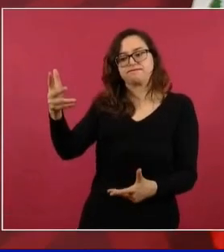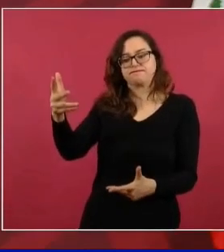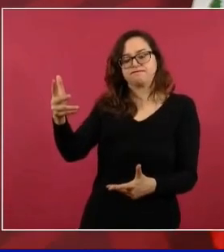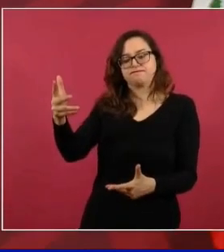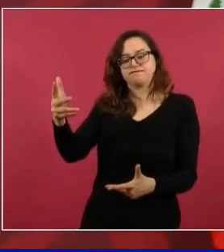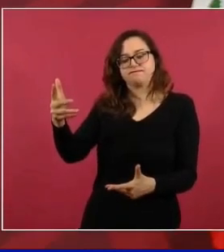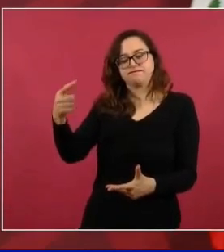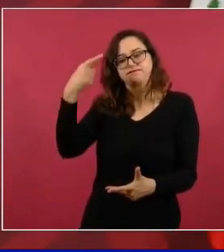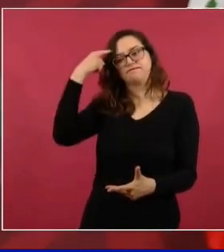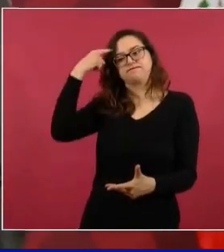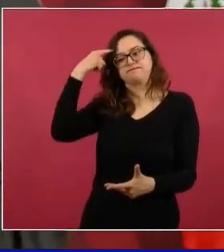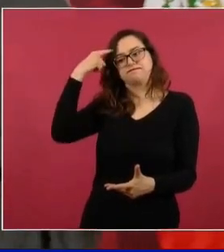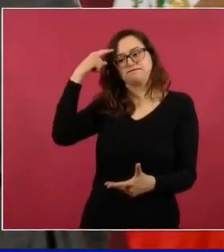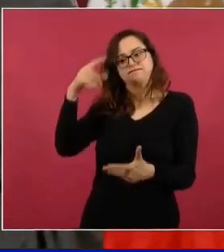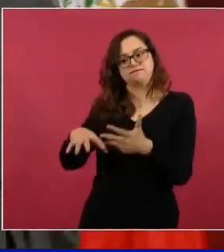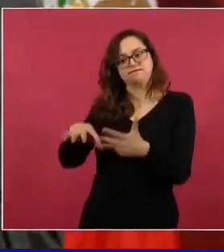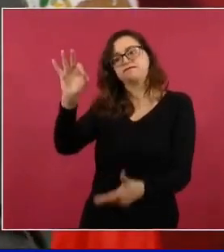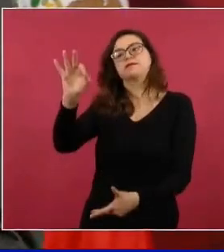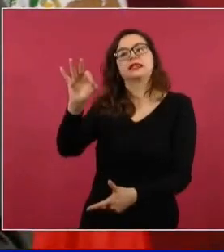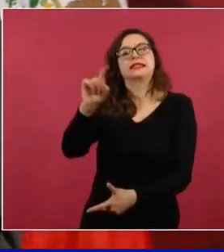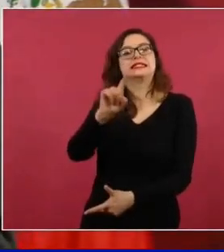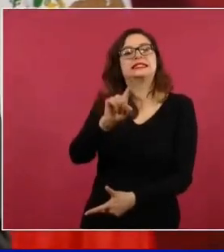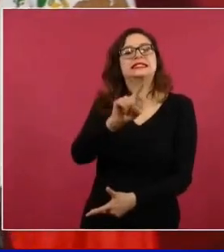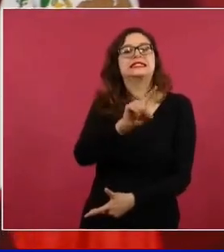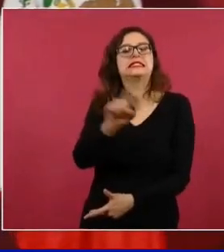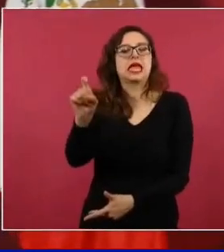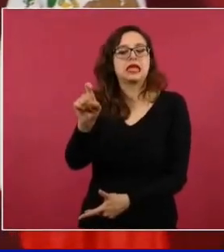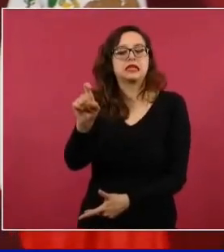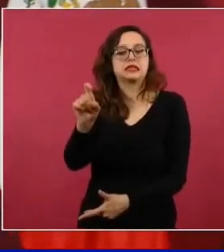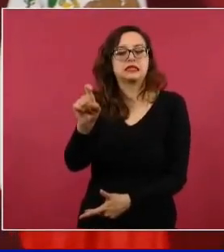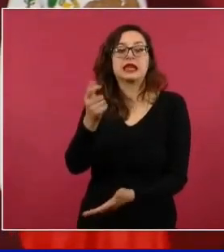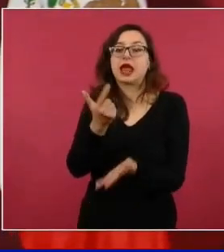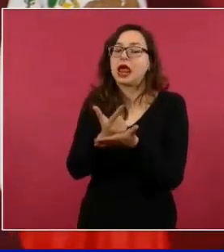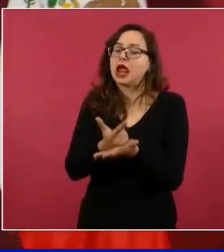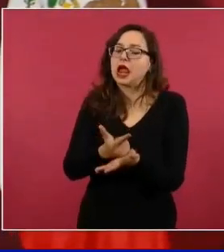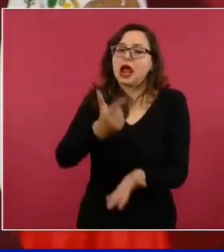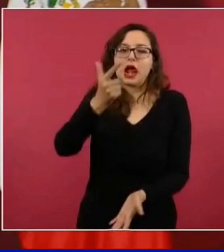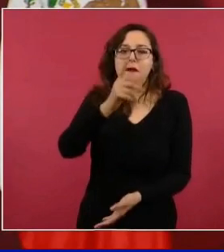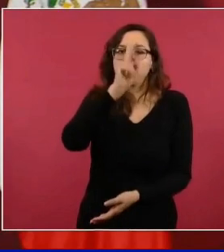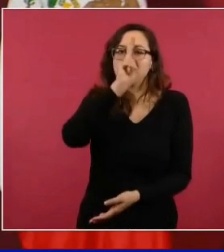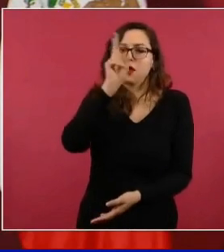como se dijo en su momento, graves.